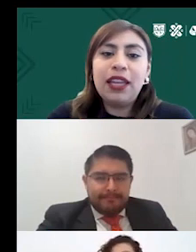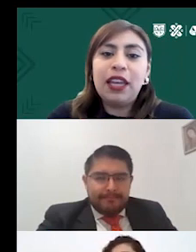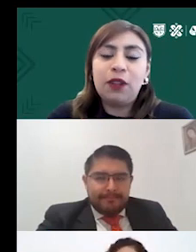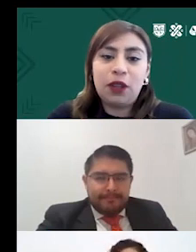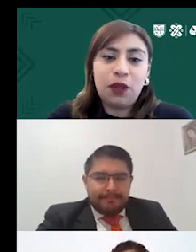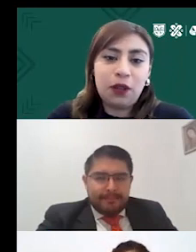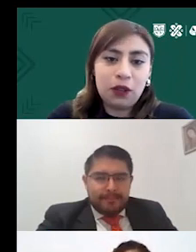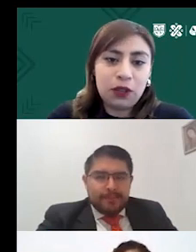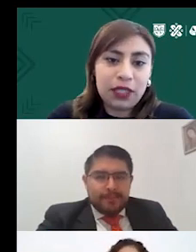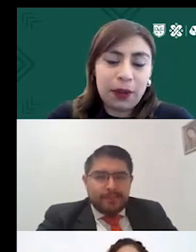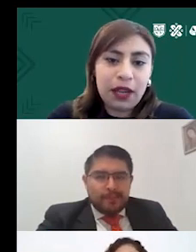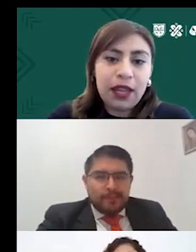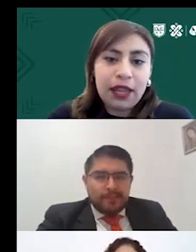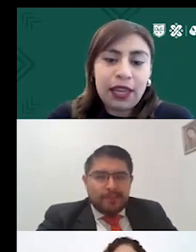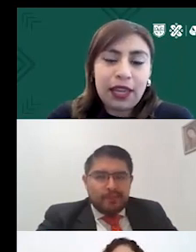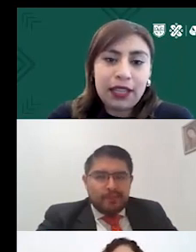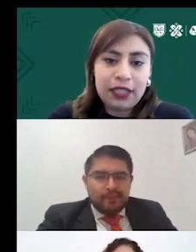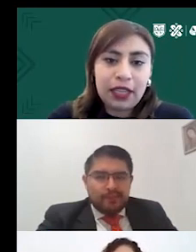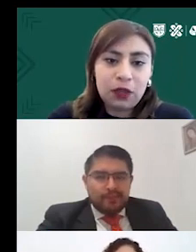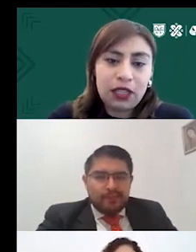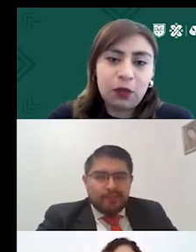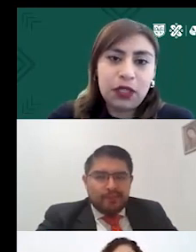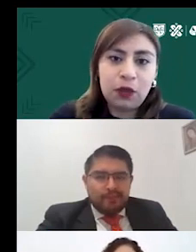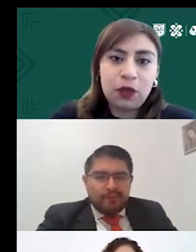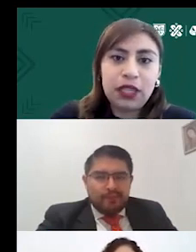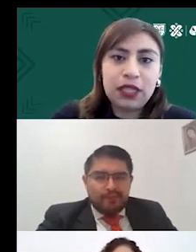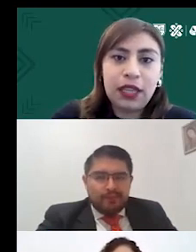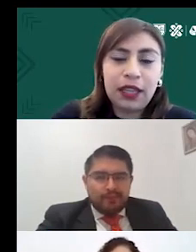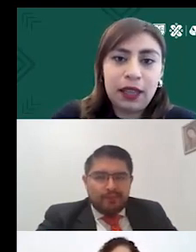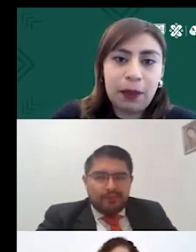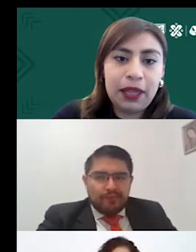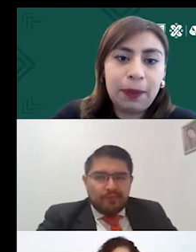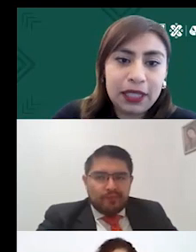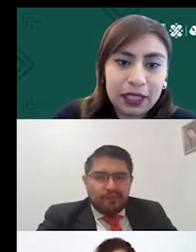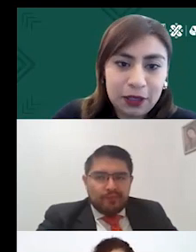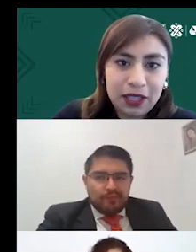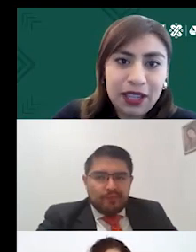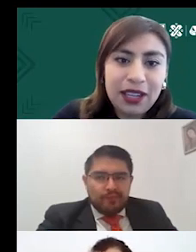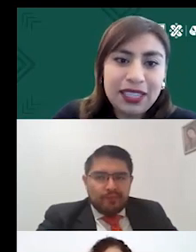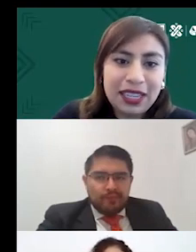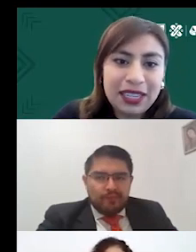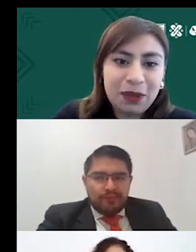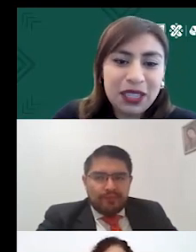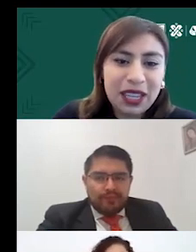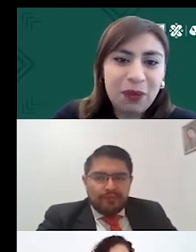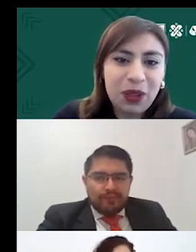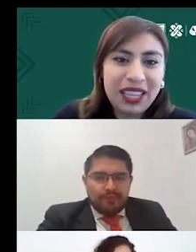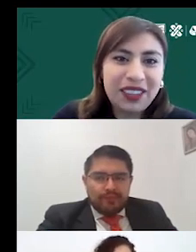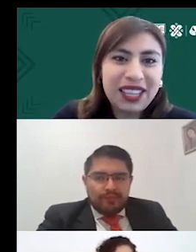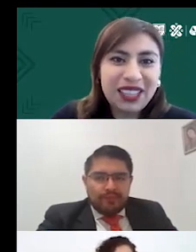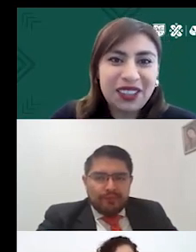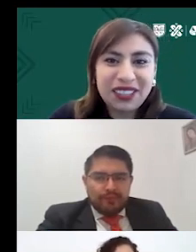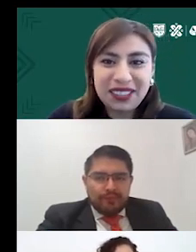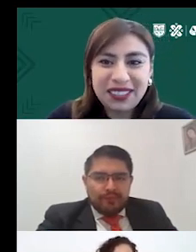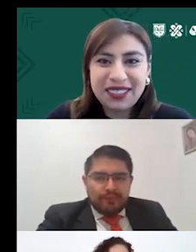anónima y nos ayuda a nosotros a saber qué necesitan ustedes como instituciones en el tema de capacitación. Les agradecemos, que tengan buen